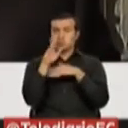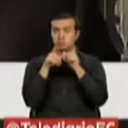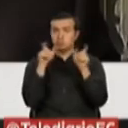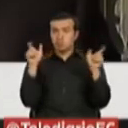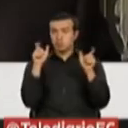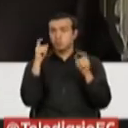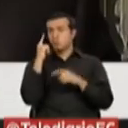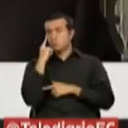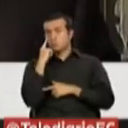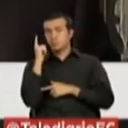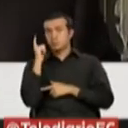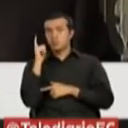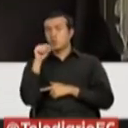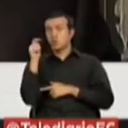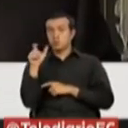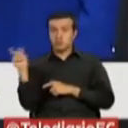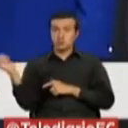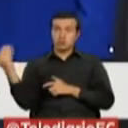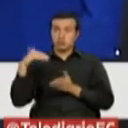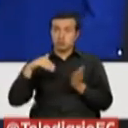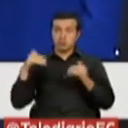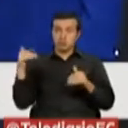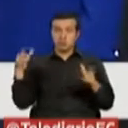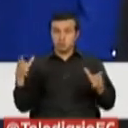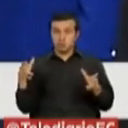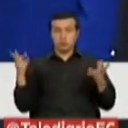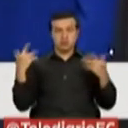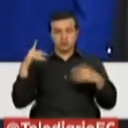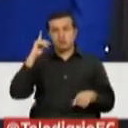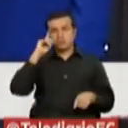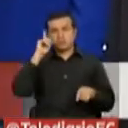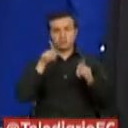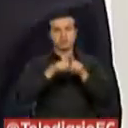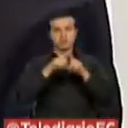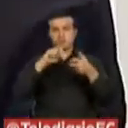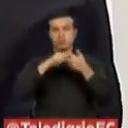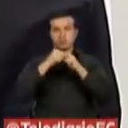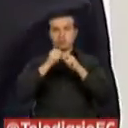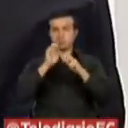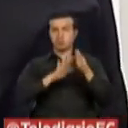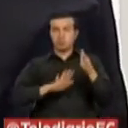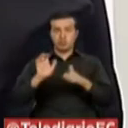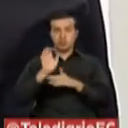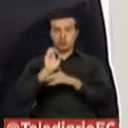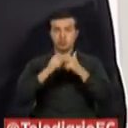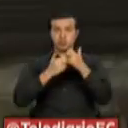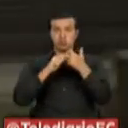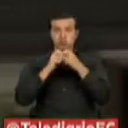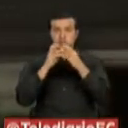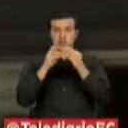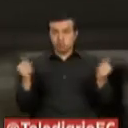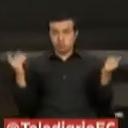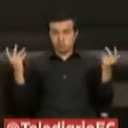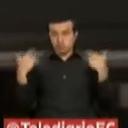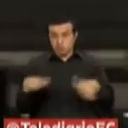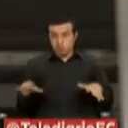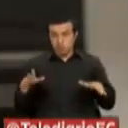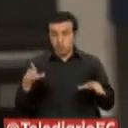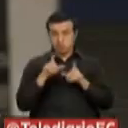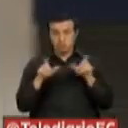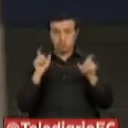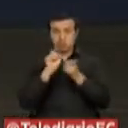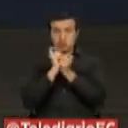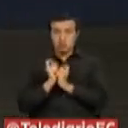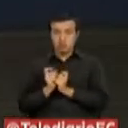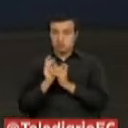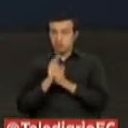puedan intervenir, por ejemplo, terceros afectados. Al final, concuerdan en que los problemas del país no se podrán solucionar solo con el cambio de personas en las